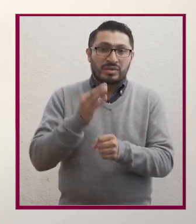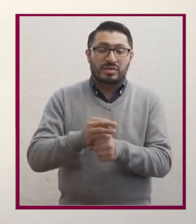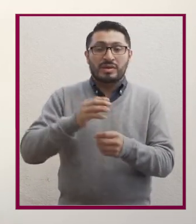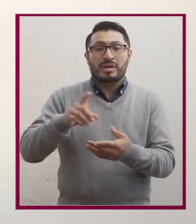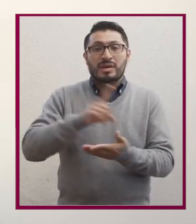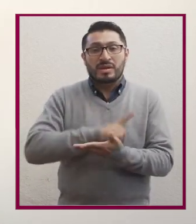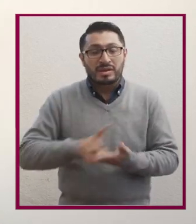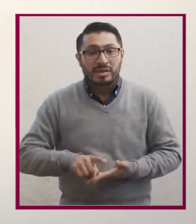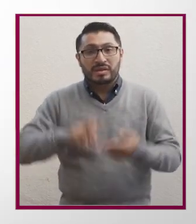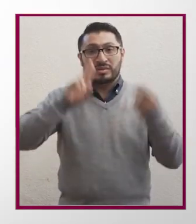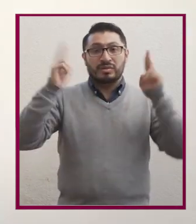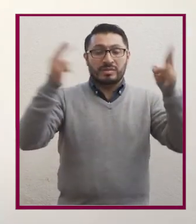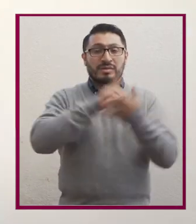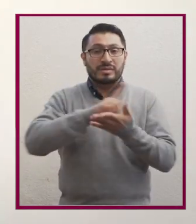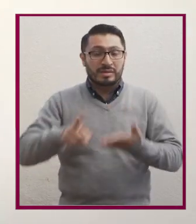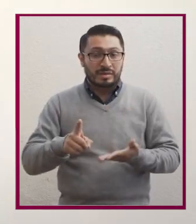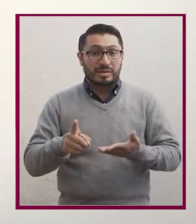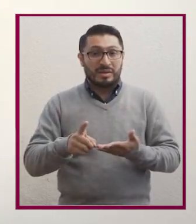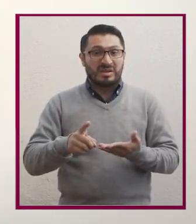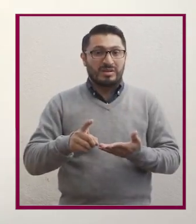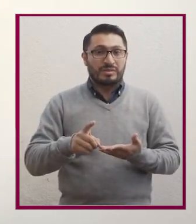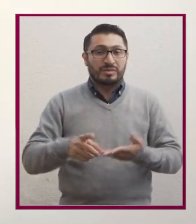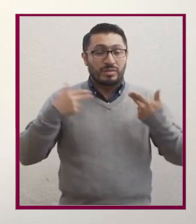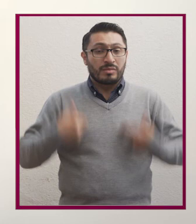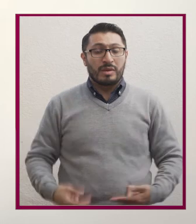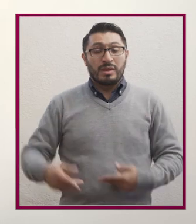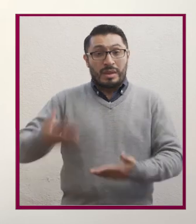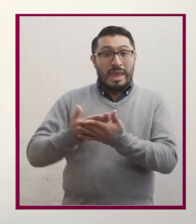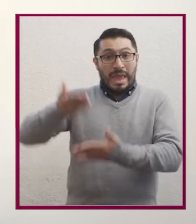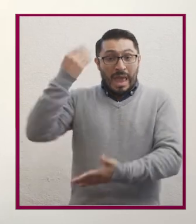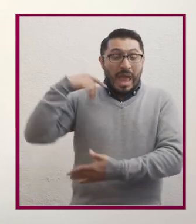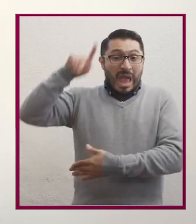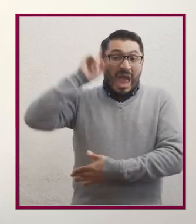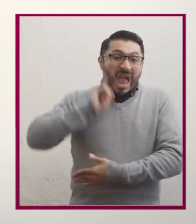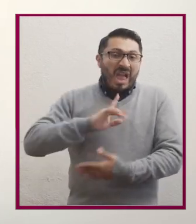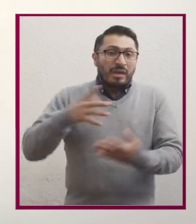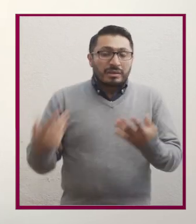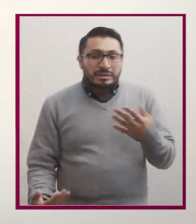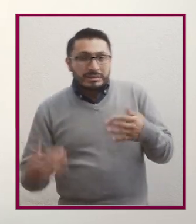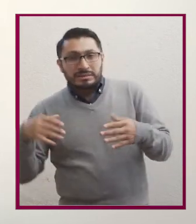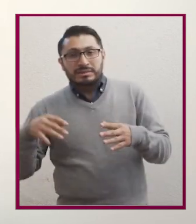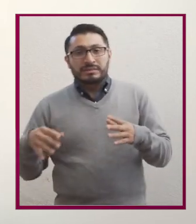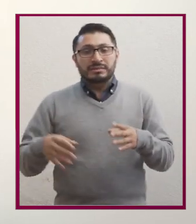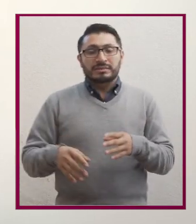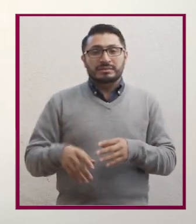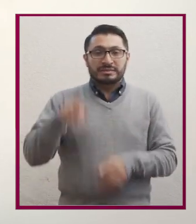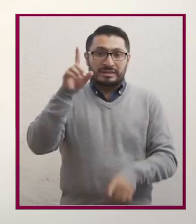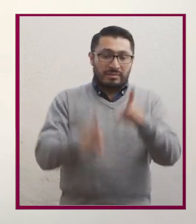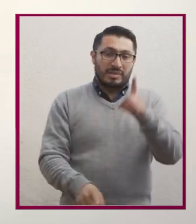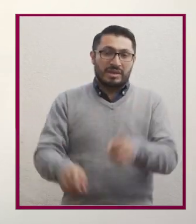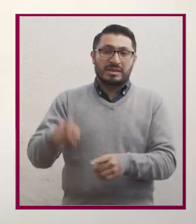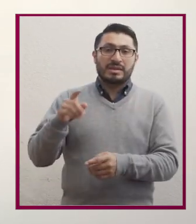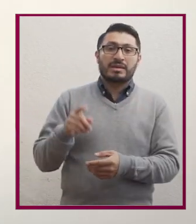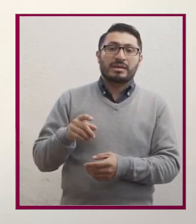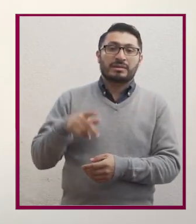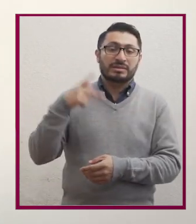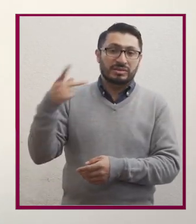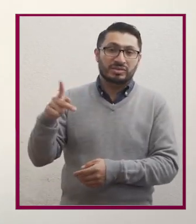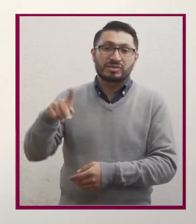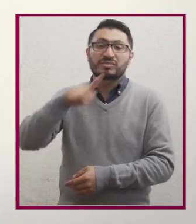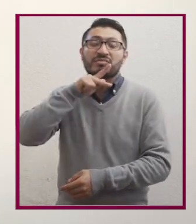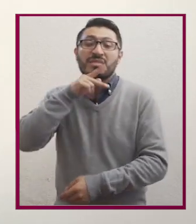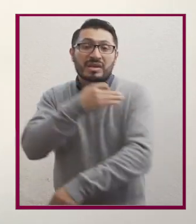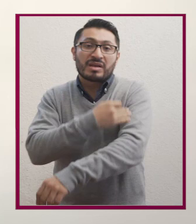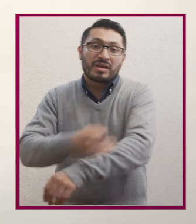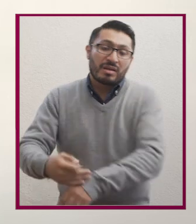de los derechos humanos. Las mujeres estuvieron sujetas ya sea a la patria potestad de su pater